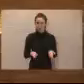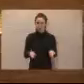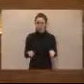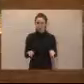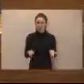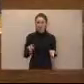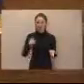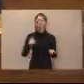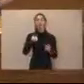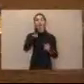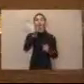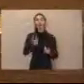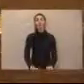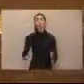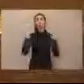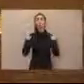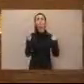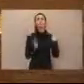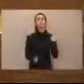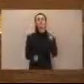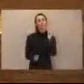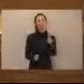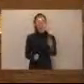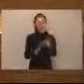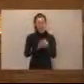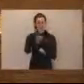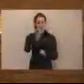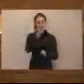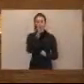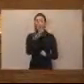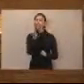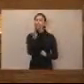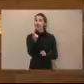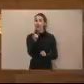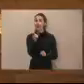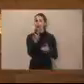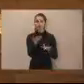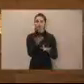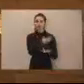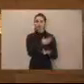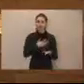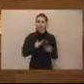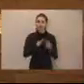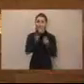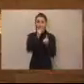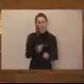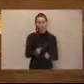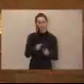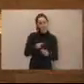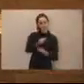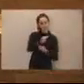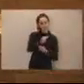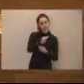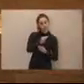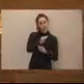desde el respeto a su profesionalidad, ¿no? Que puede haber liquidez y lo que se trata es de traer dinero de unas partidas o de otras. Esa